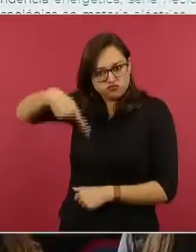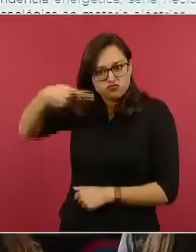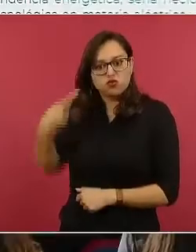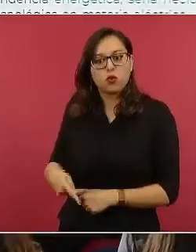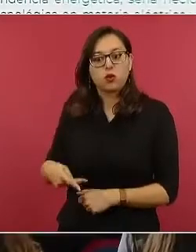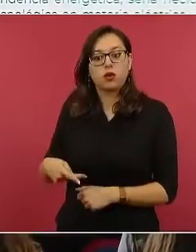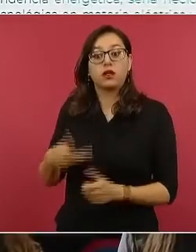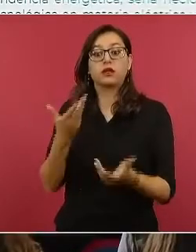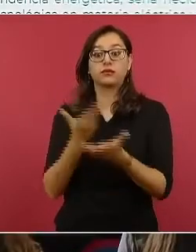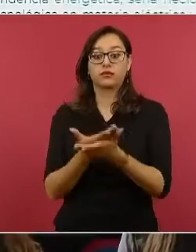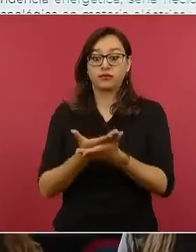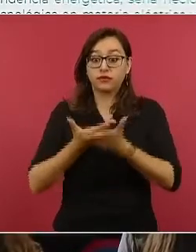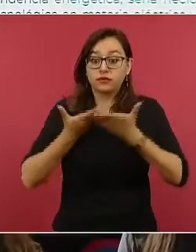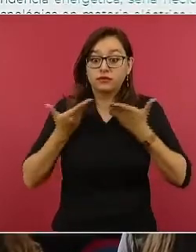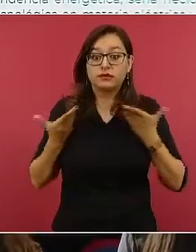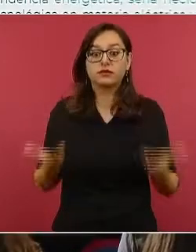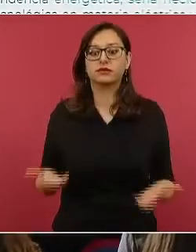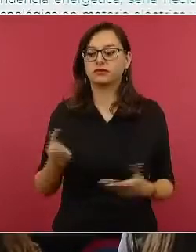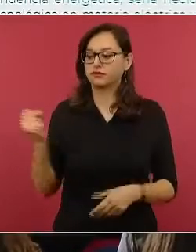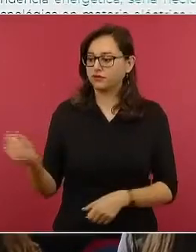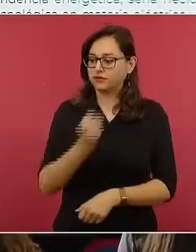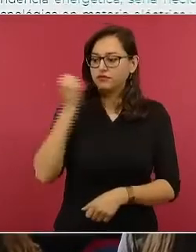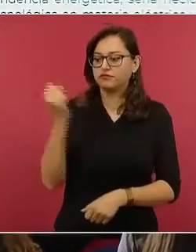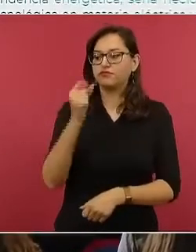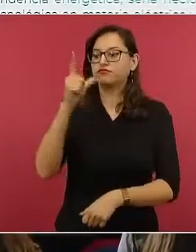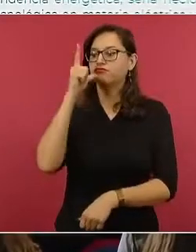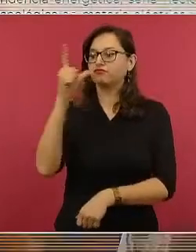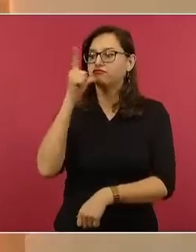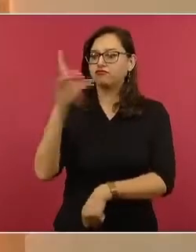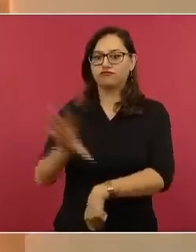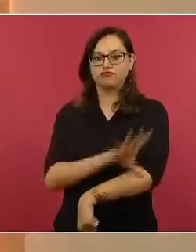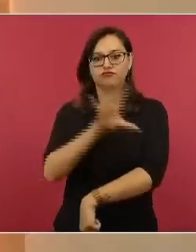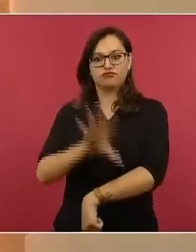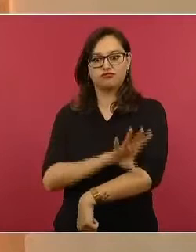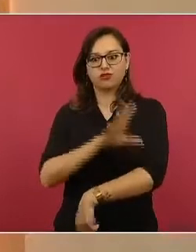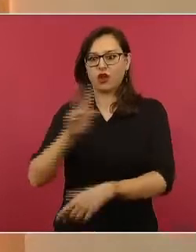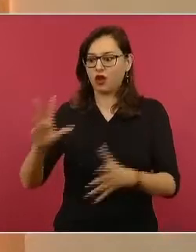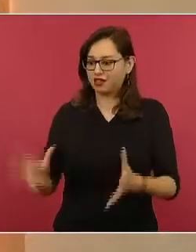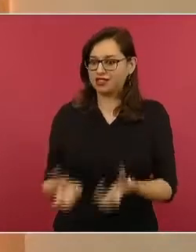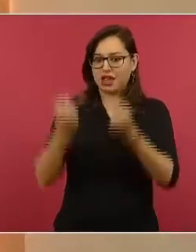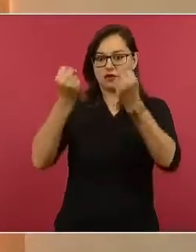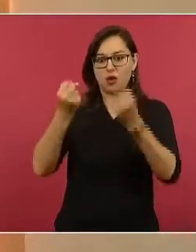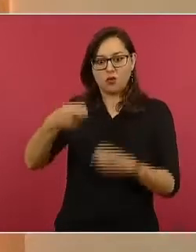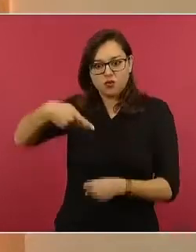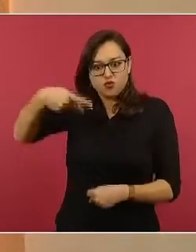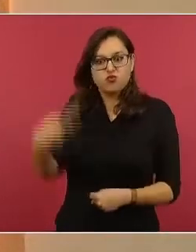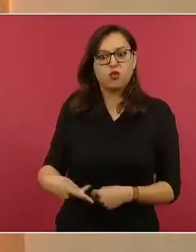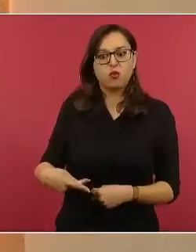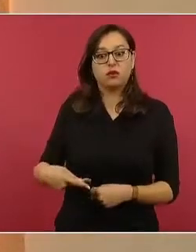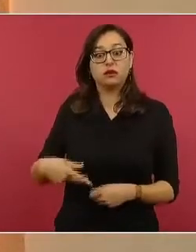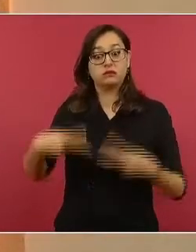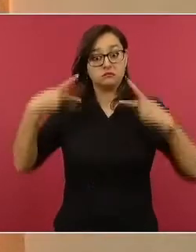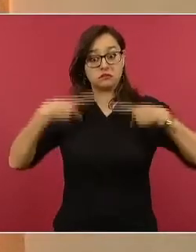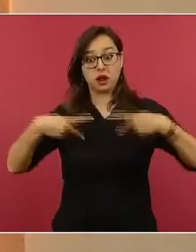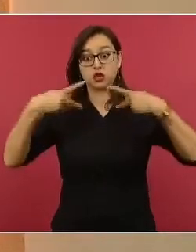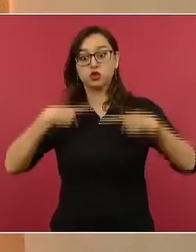Hoy le tocó, por fortuna, a la energía eléctrica. Pueblo de México,